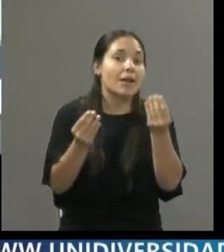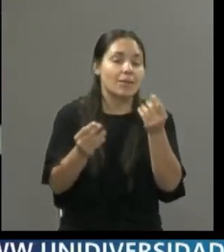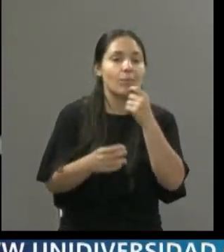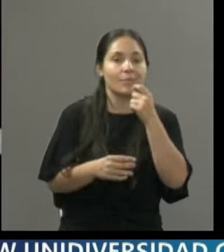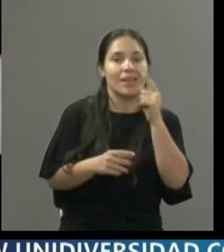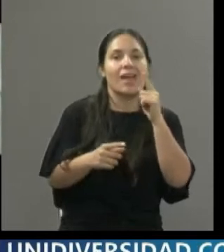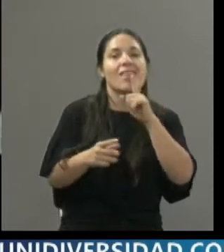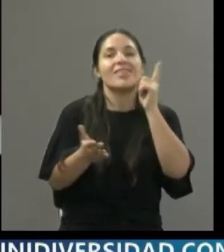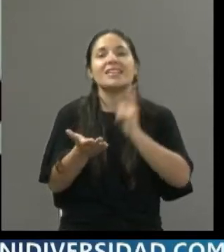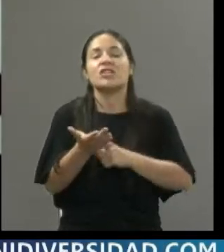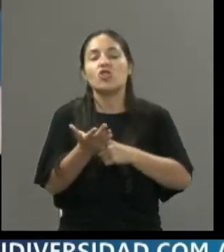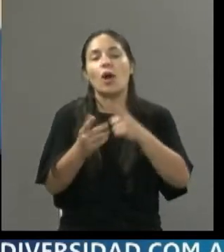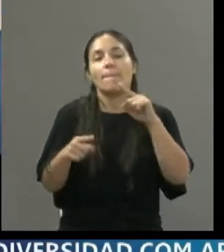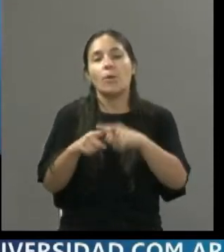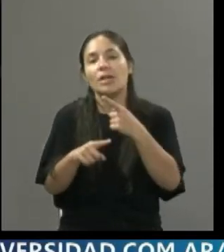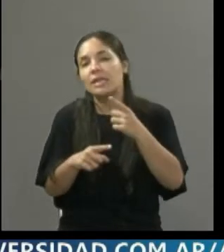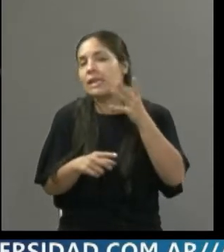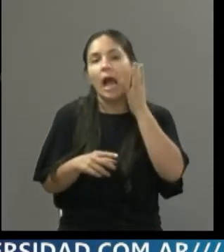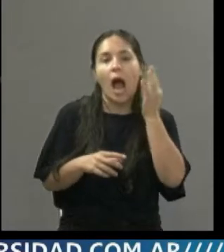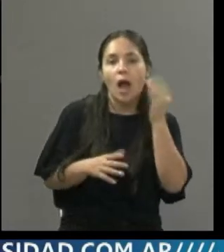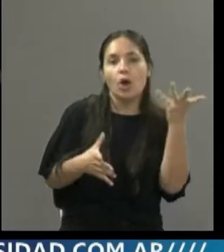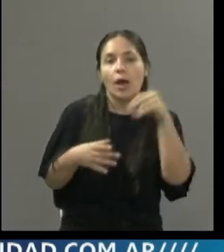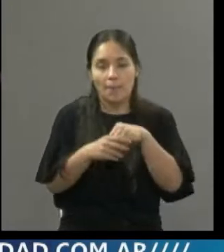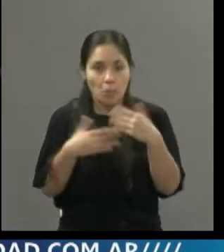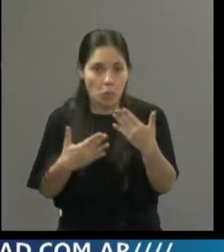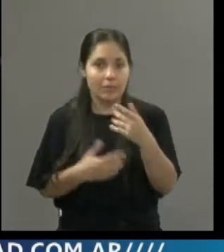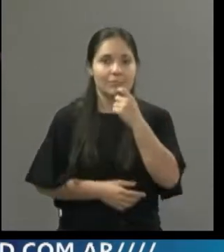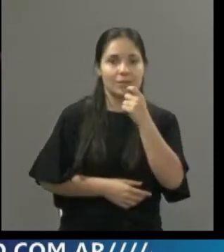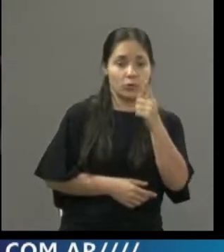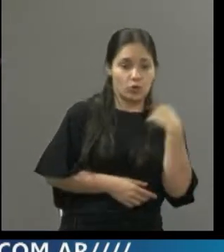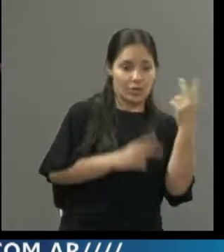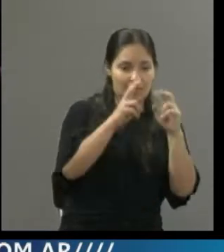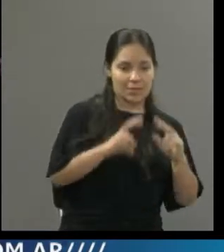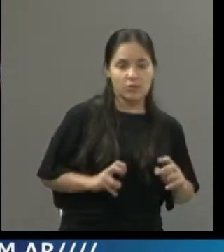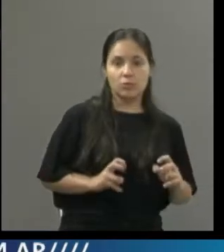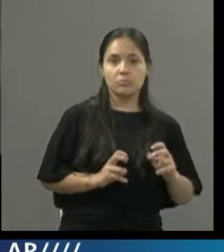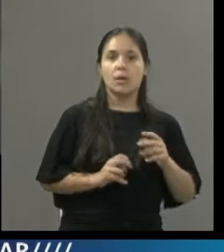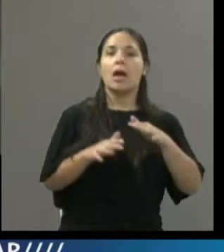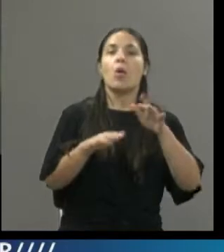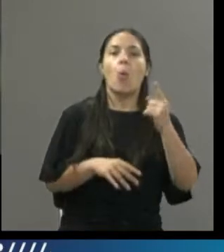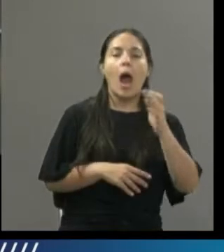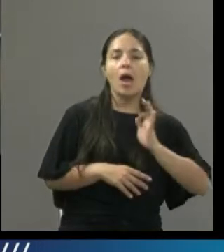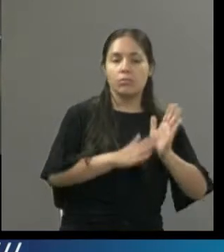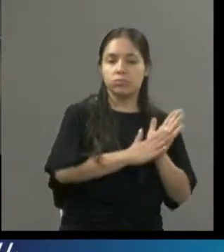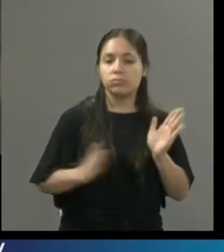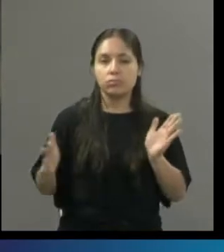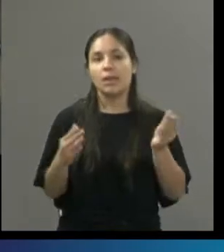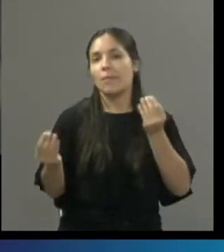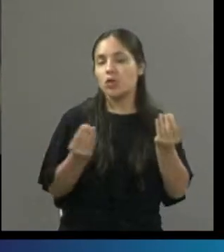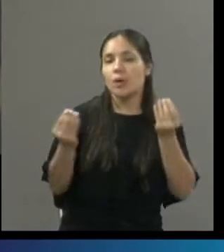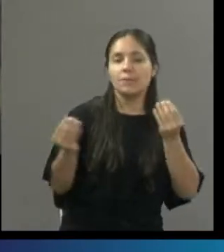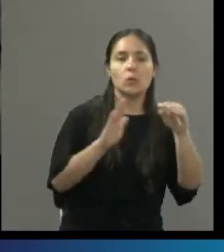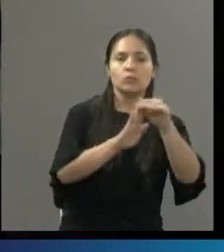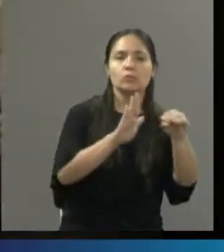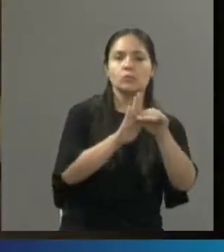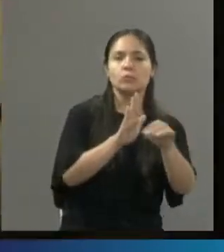políticas públicas, es decir, claro, estamos parados acá, esto es lo que ha estado sucediendo este año, ¿qué hacemos con esto, no?